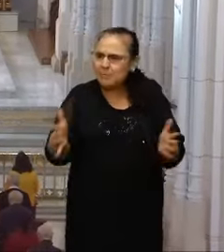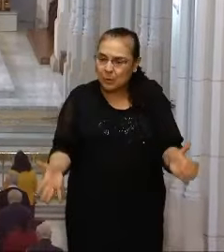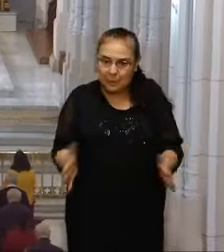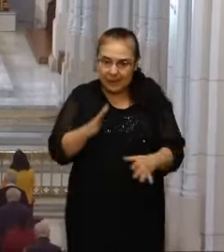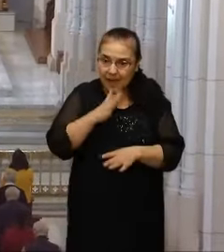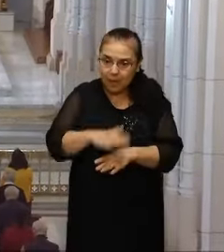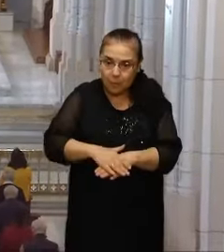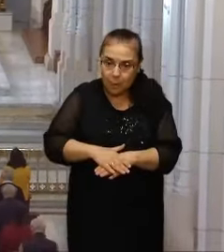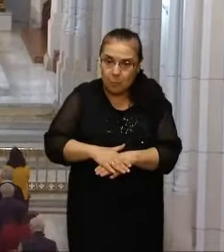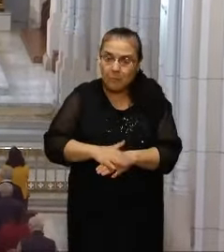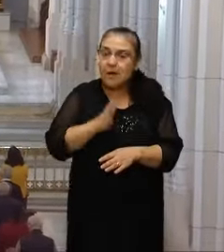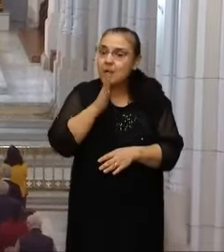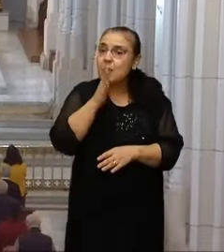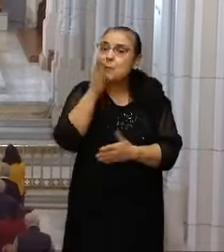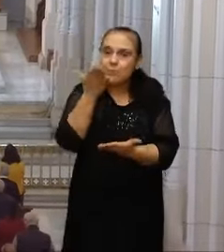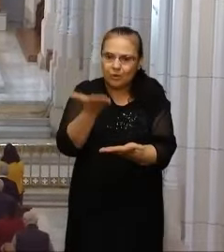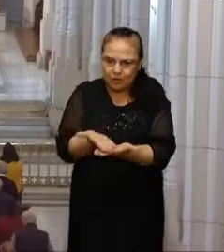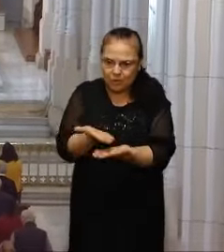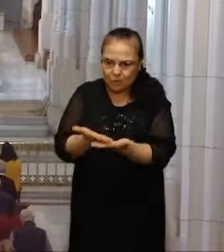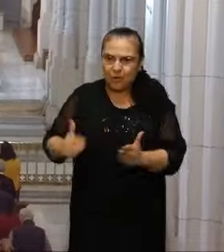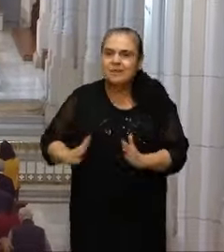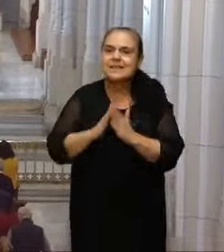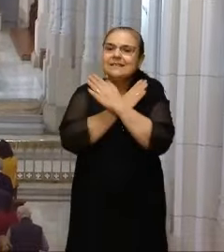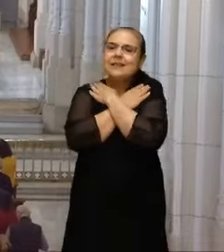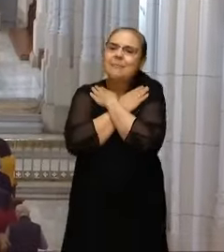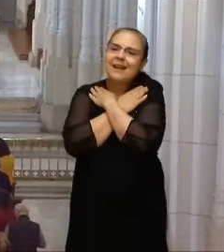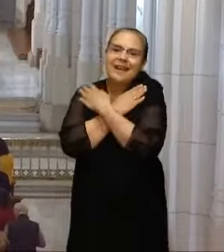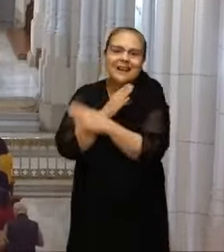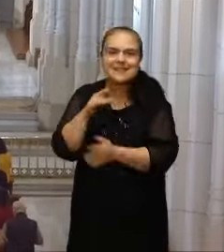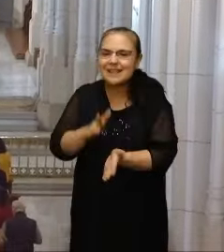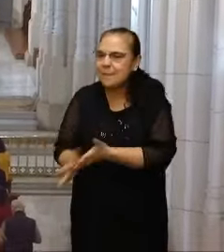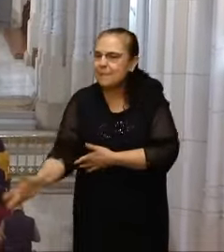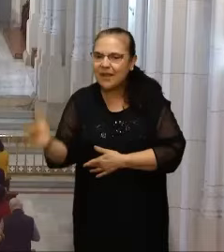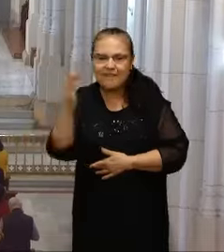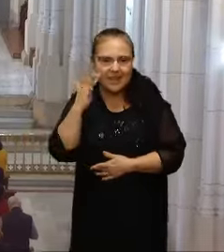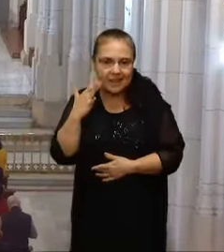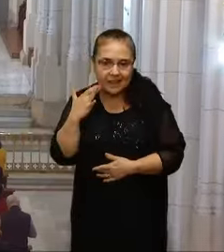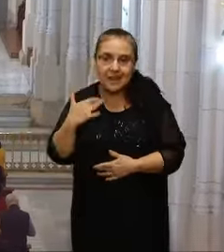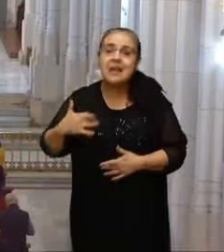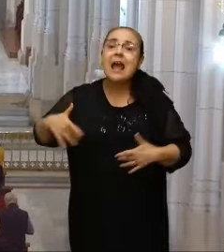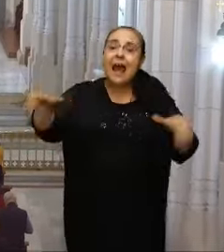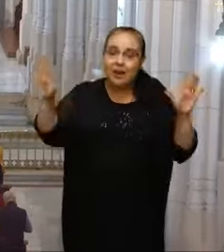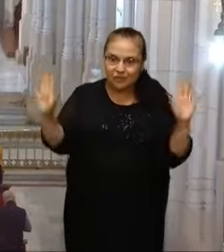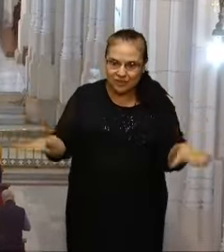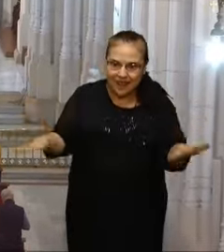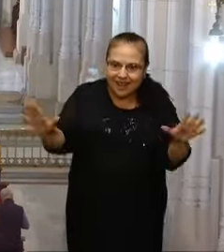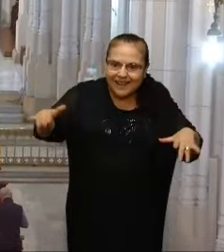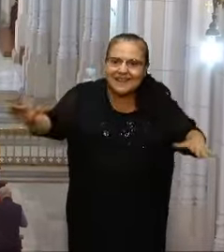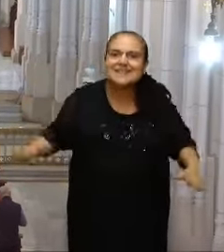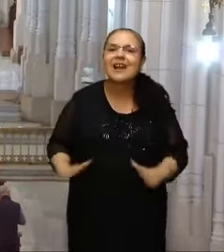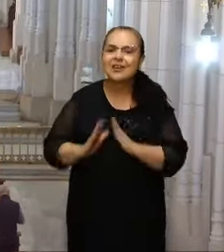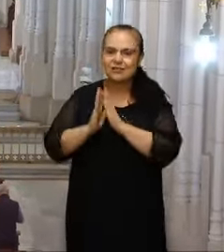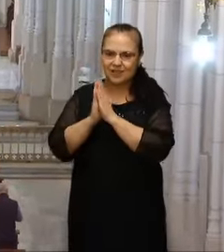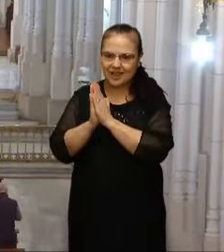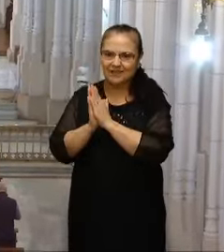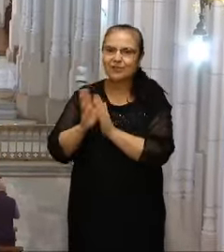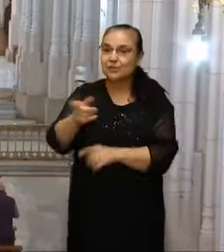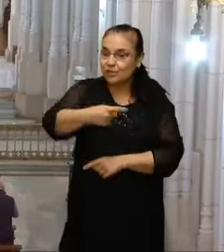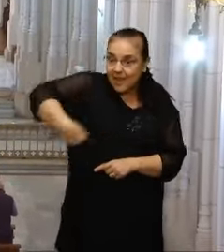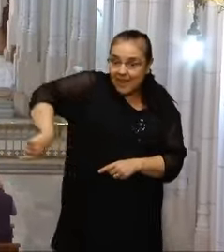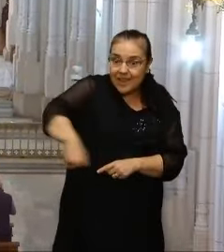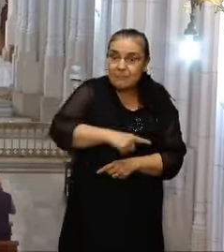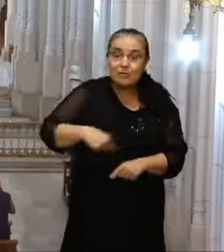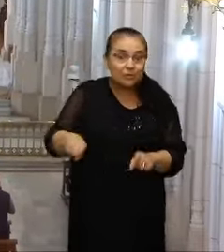culpa por mi gran culpa por eso ruego a Santa María siempre virgen a Los Ángeles a los